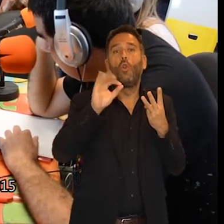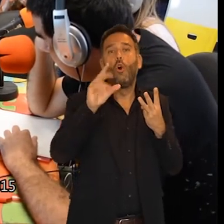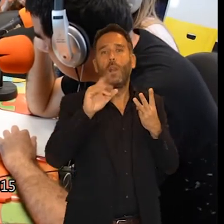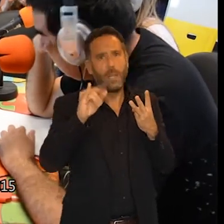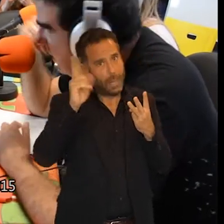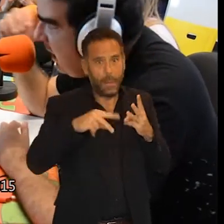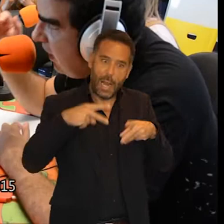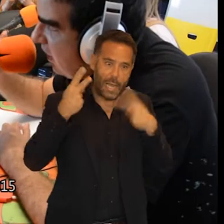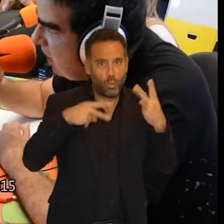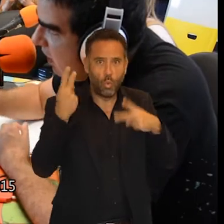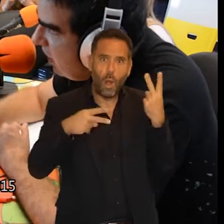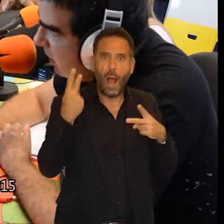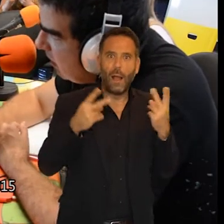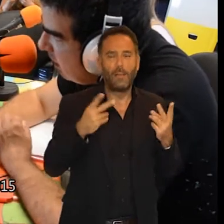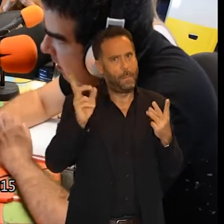lechuguita, que no la...